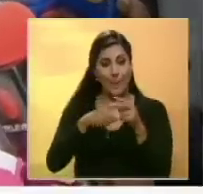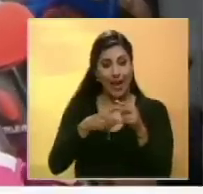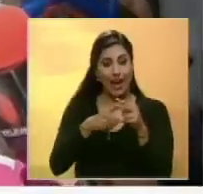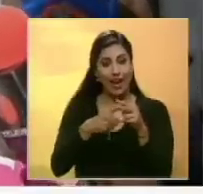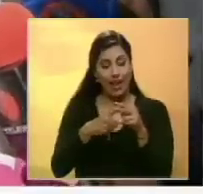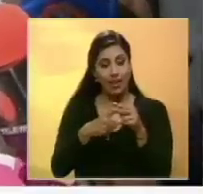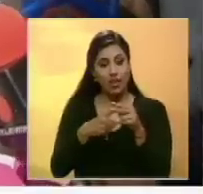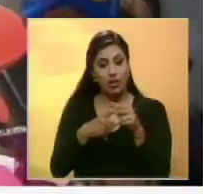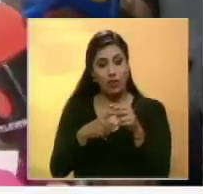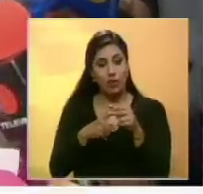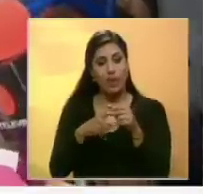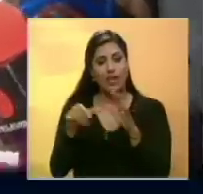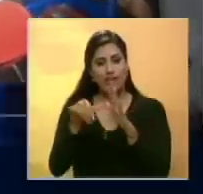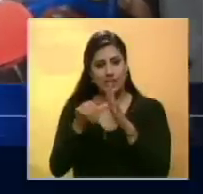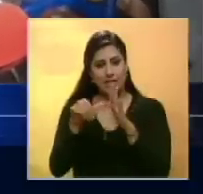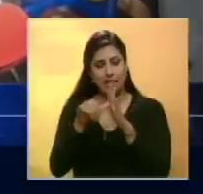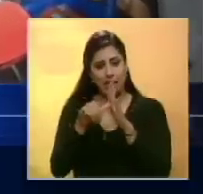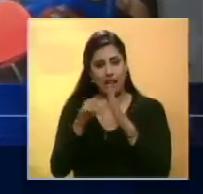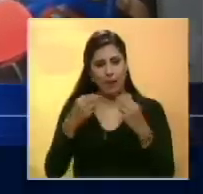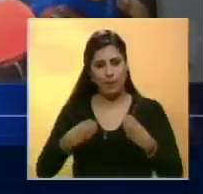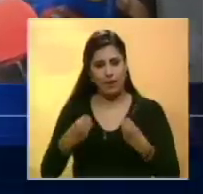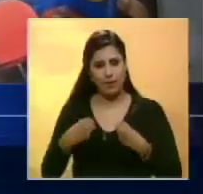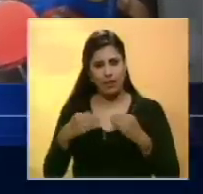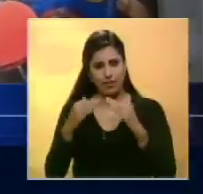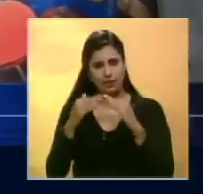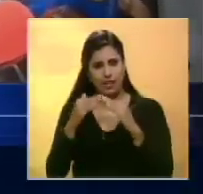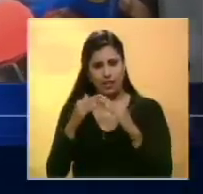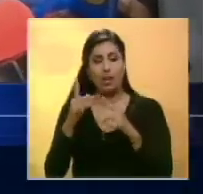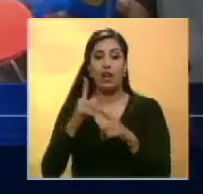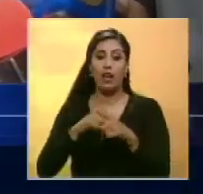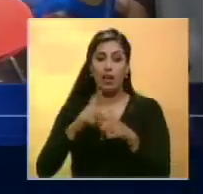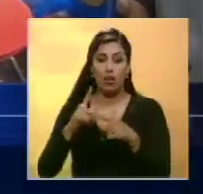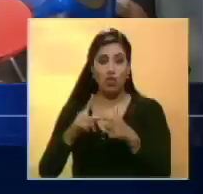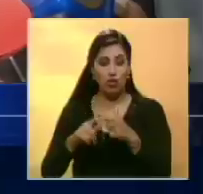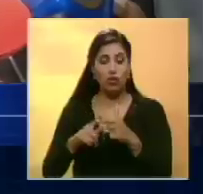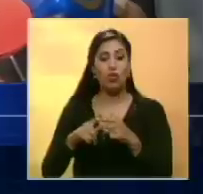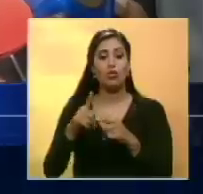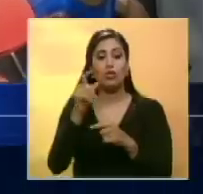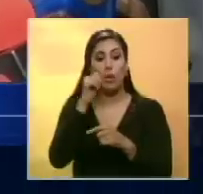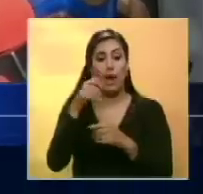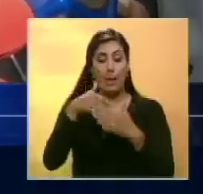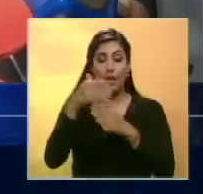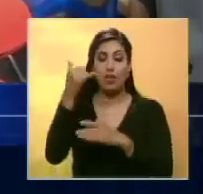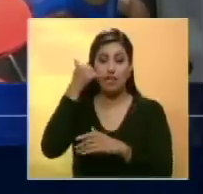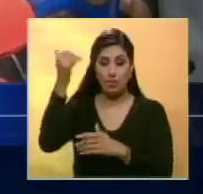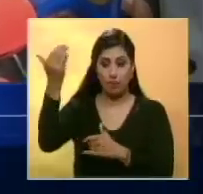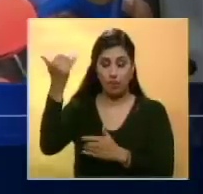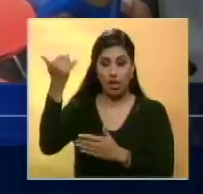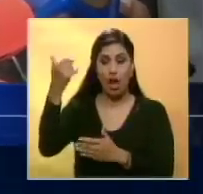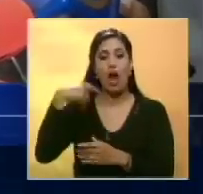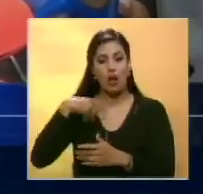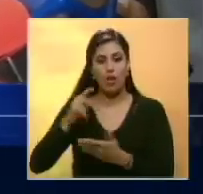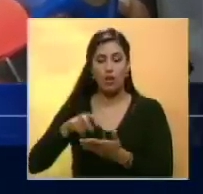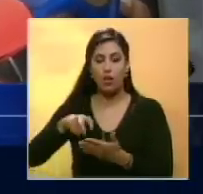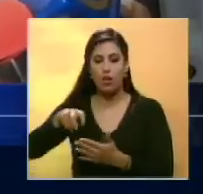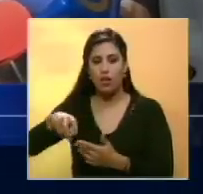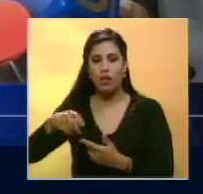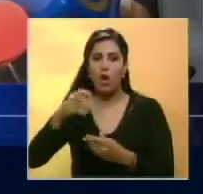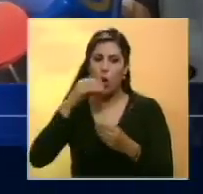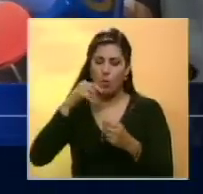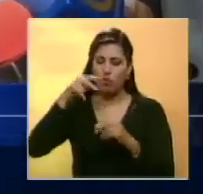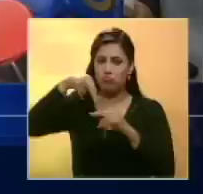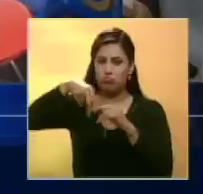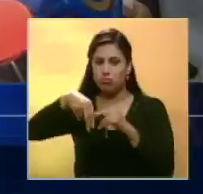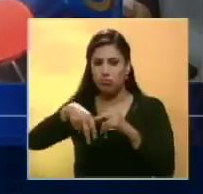mecánico cerca de donde vivimos. Y el amigo lo llamó, asistió a la cita con ese mecánico. El mecánico se